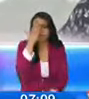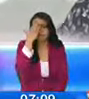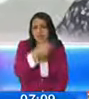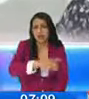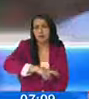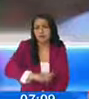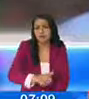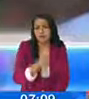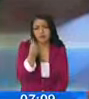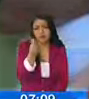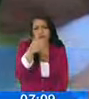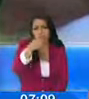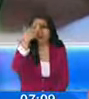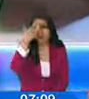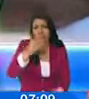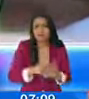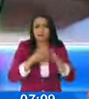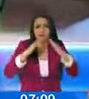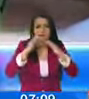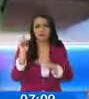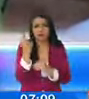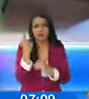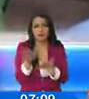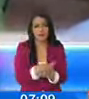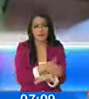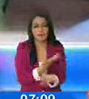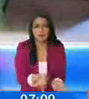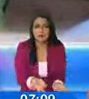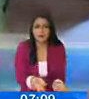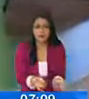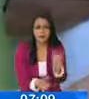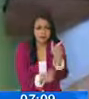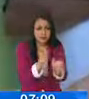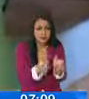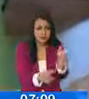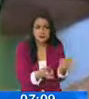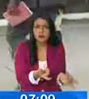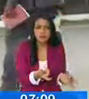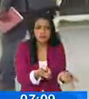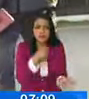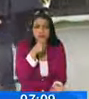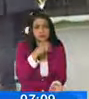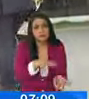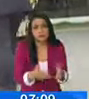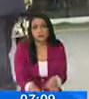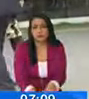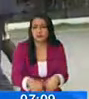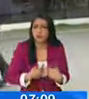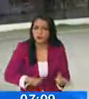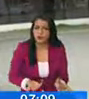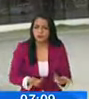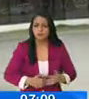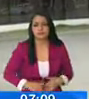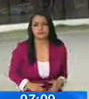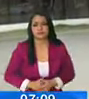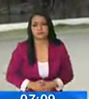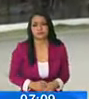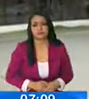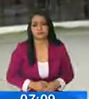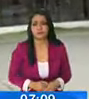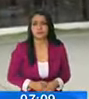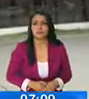lo seguro. Si se deja la casa sola, la encuentra vacía. Y si está en un propio dueño, mire lo que sucede. Con cámaras de Eduardo García desde Manta, provincia